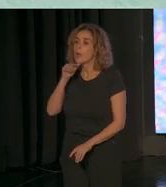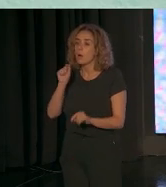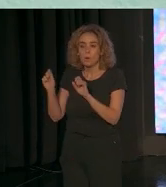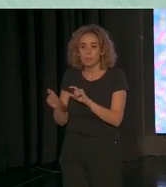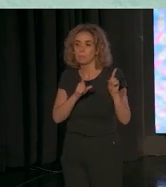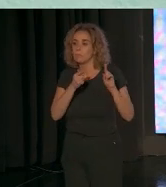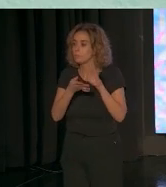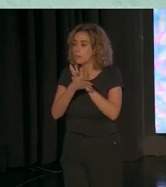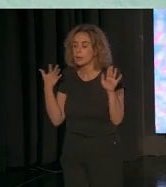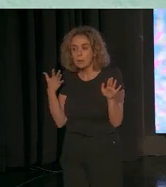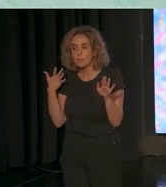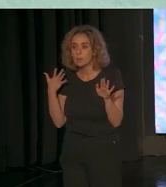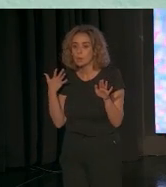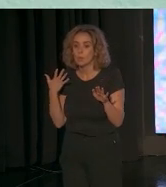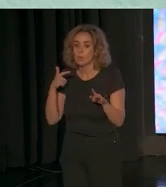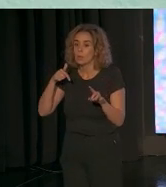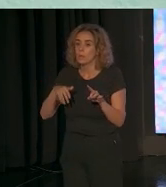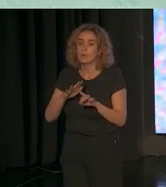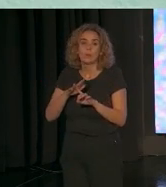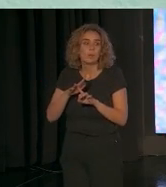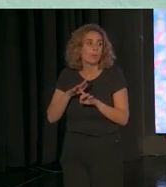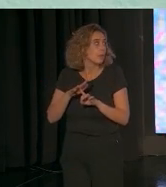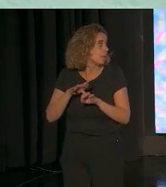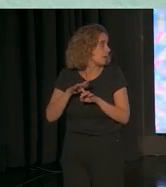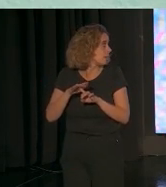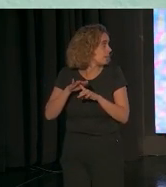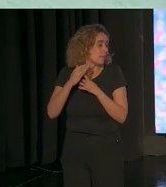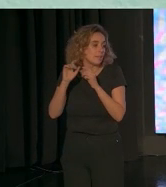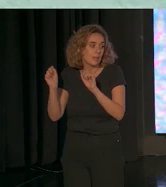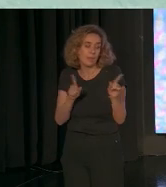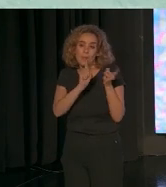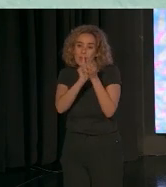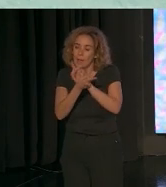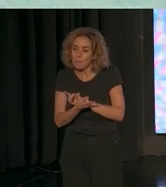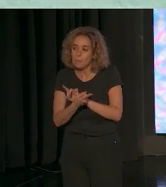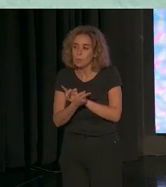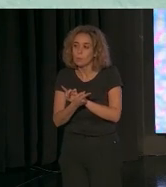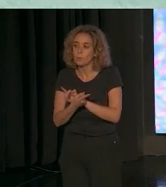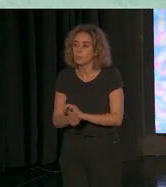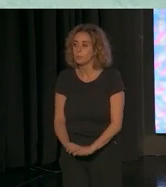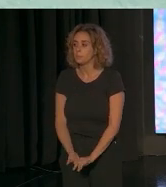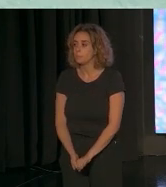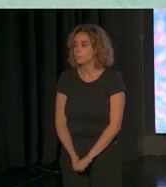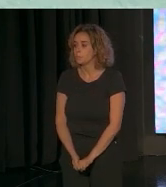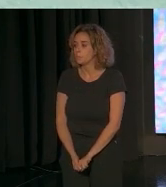rápidamente porque en esta situación de confinamiento y cambio, Tomás, te lo agradezco.